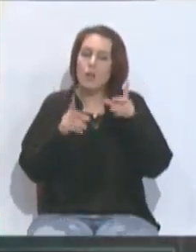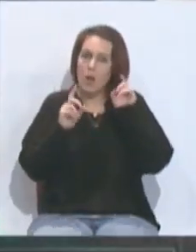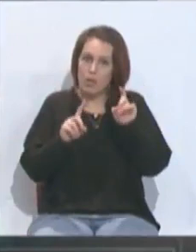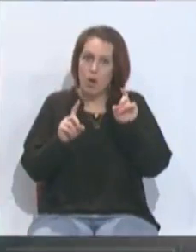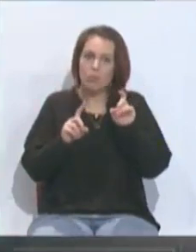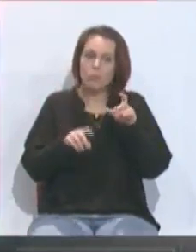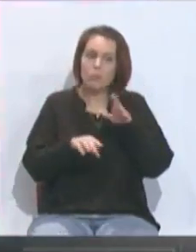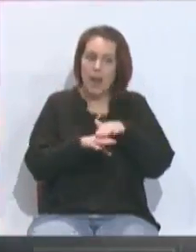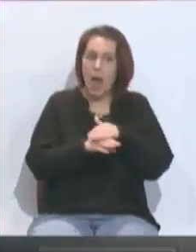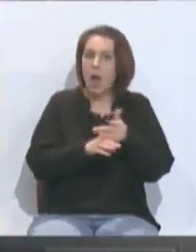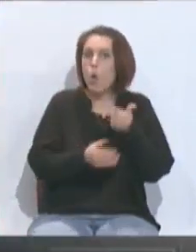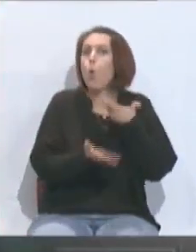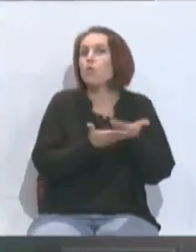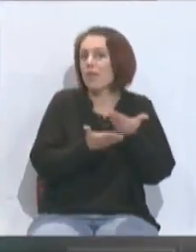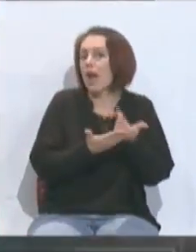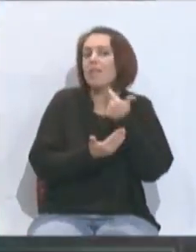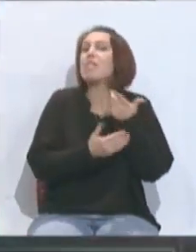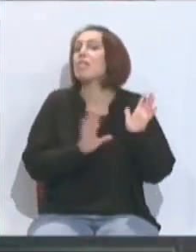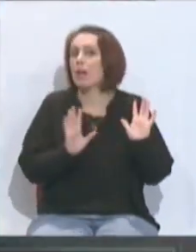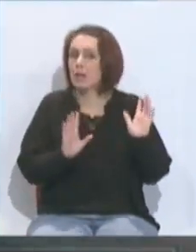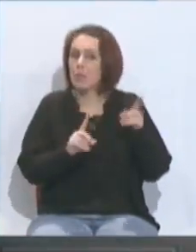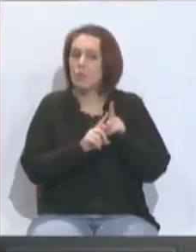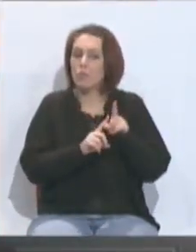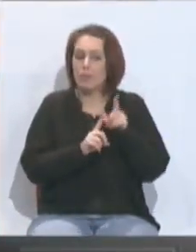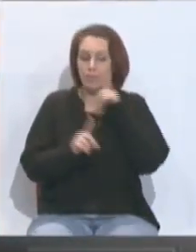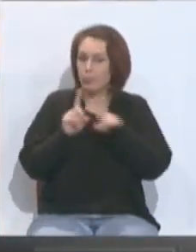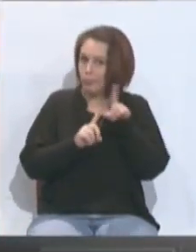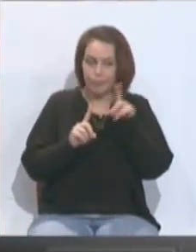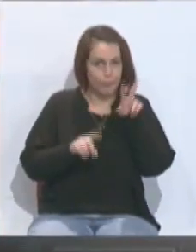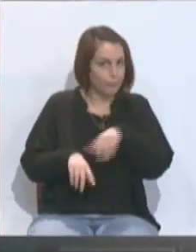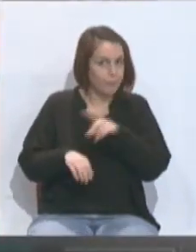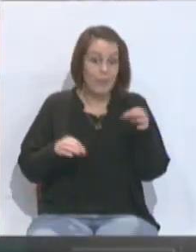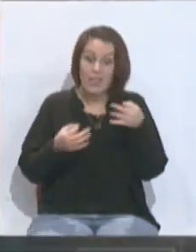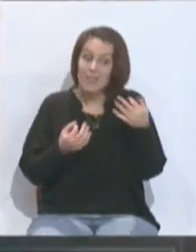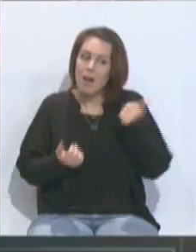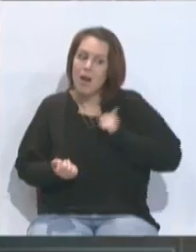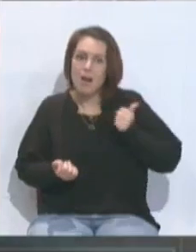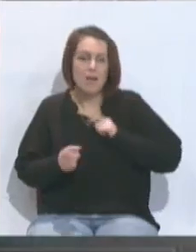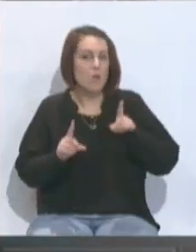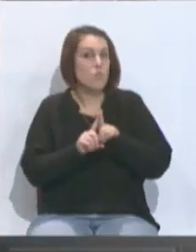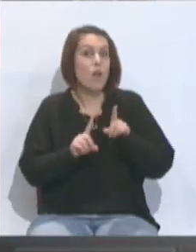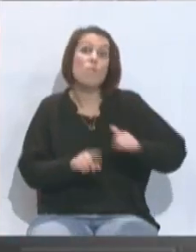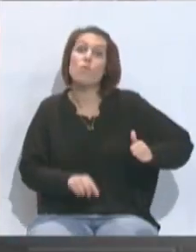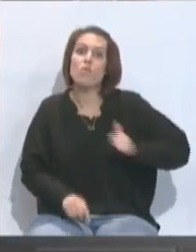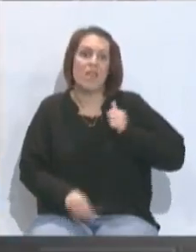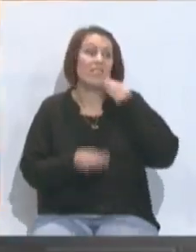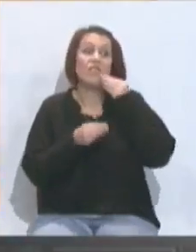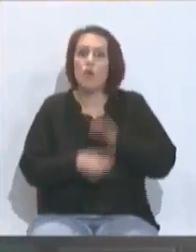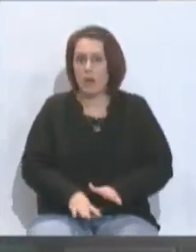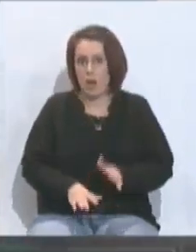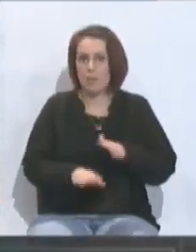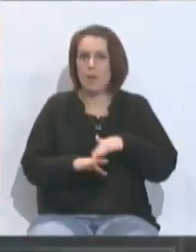para justificar esto, más que como un problema, debería aprovecharse como una oportunidad